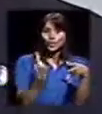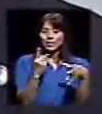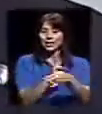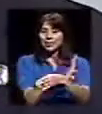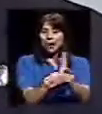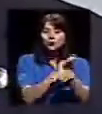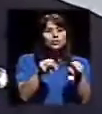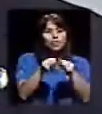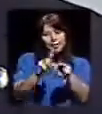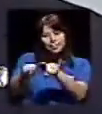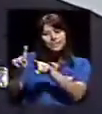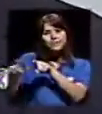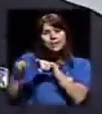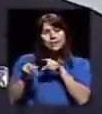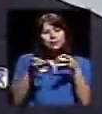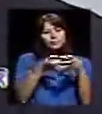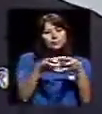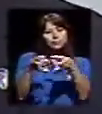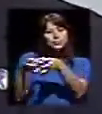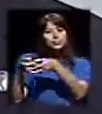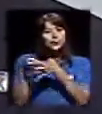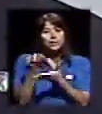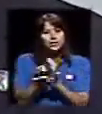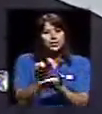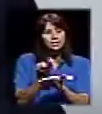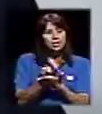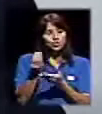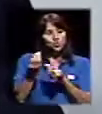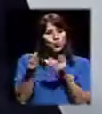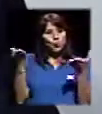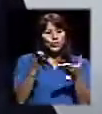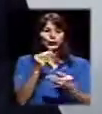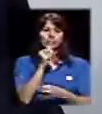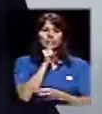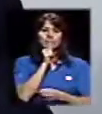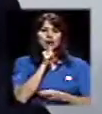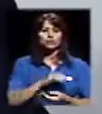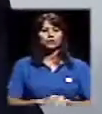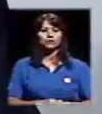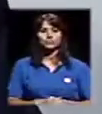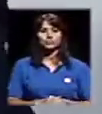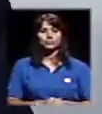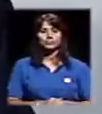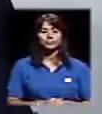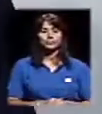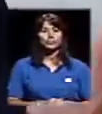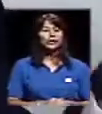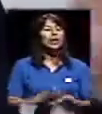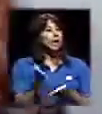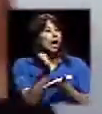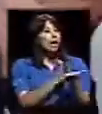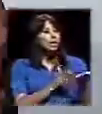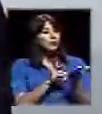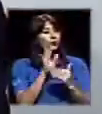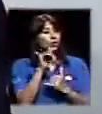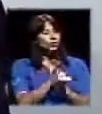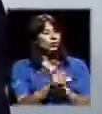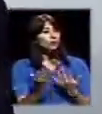grupos financieros estatales y grupos financieros privados. Hay algunos proyectos, y